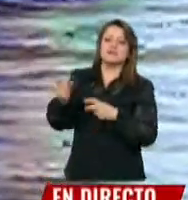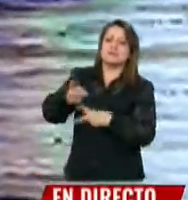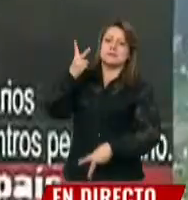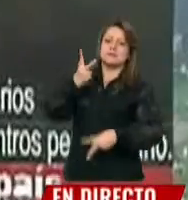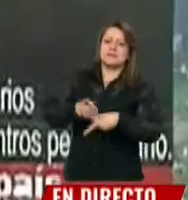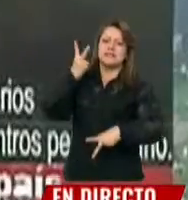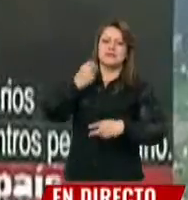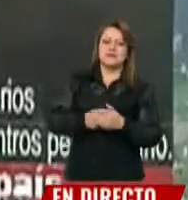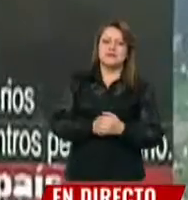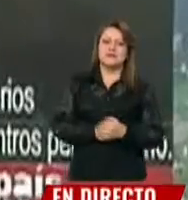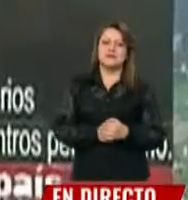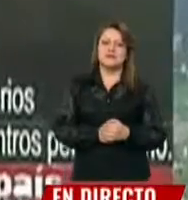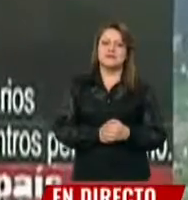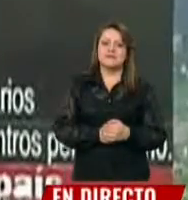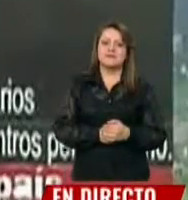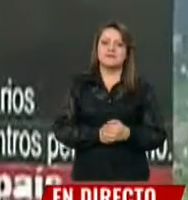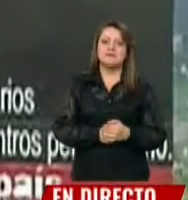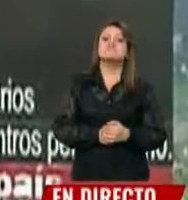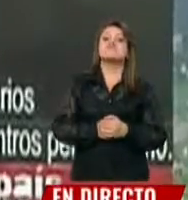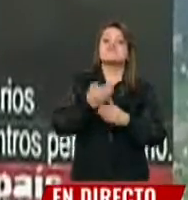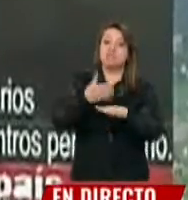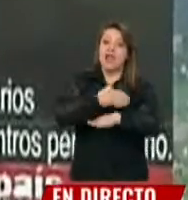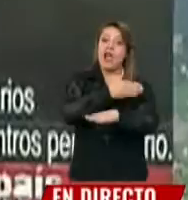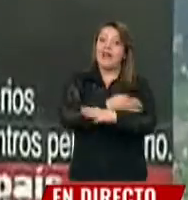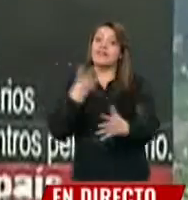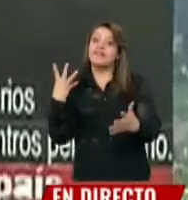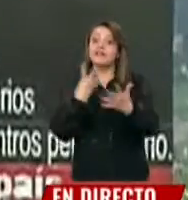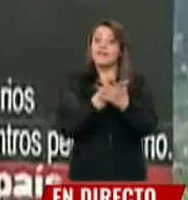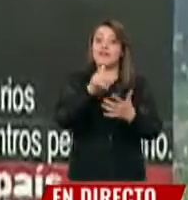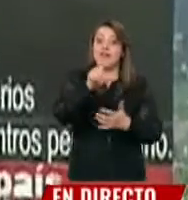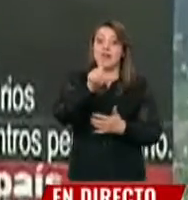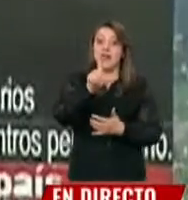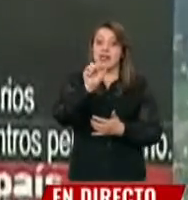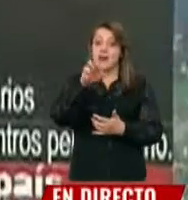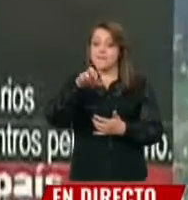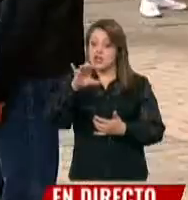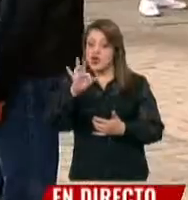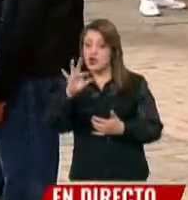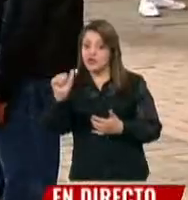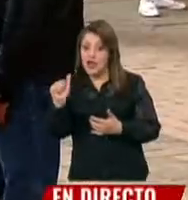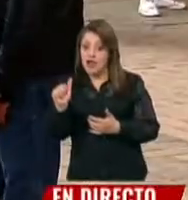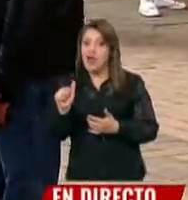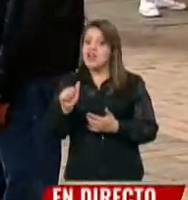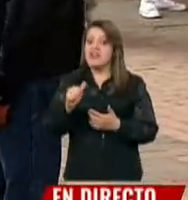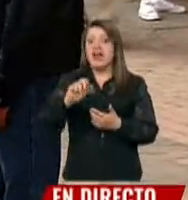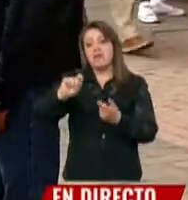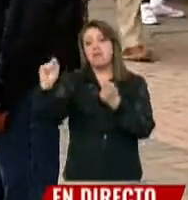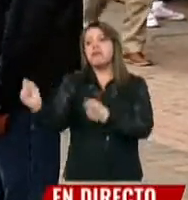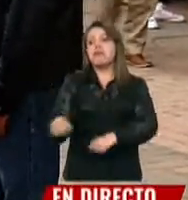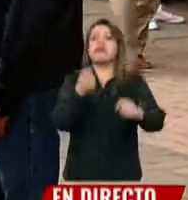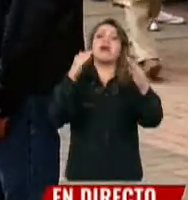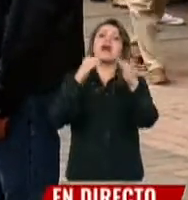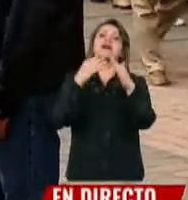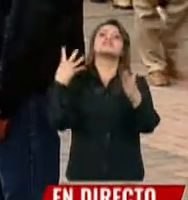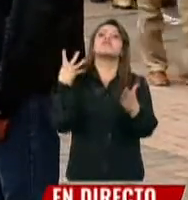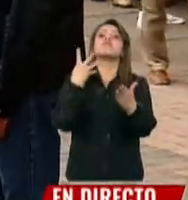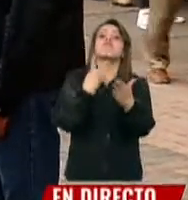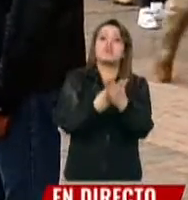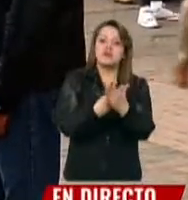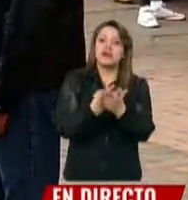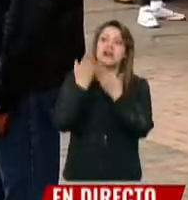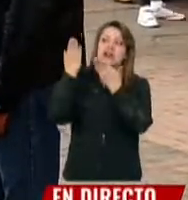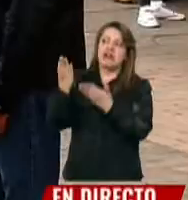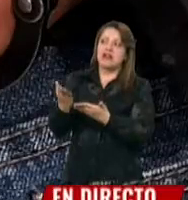ilícito. Inicialmente pagaba su pena en la cárcel La Picota, pero en el 2015 se le otorgó la detención domiciliaria, la cual podrá abandonar